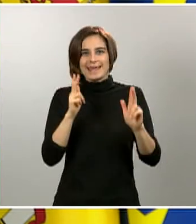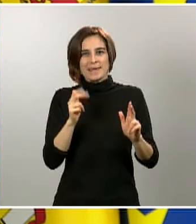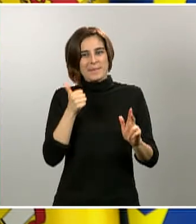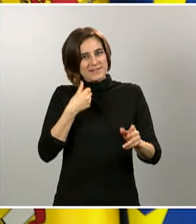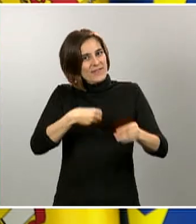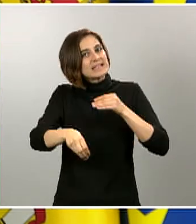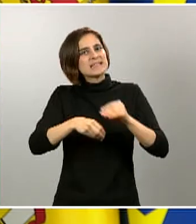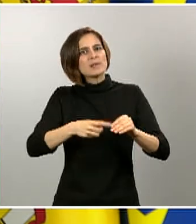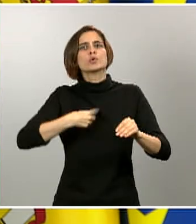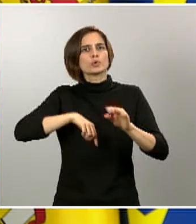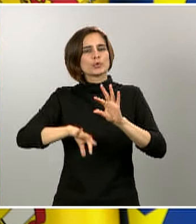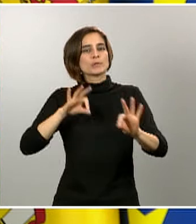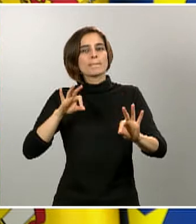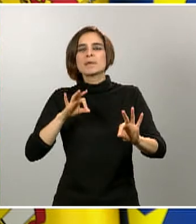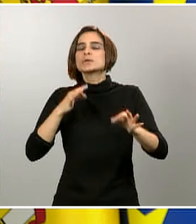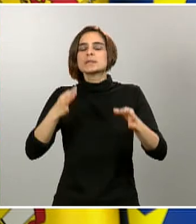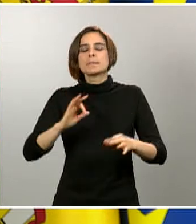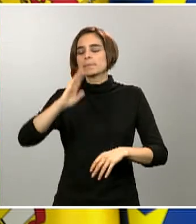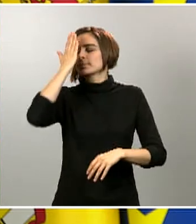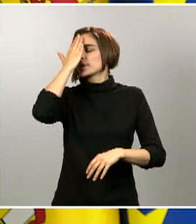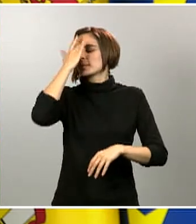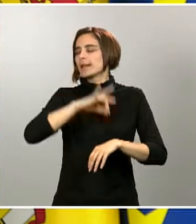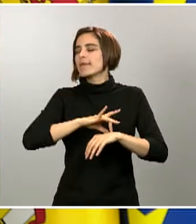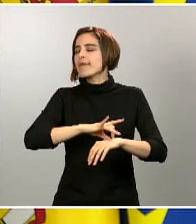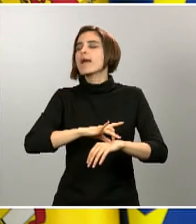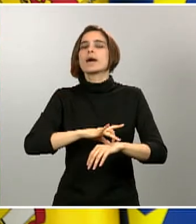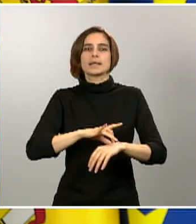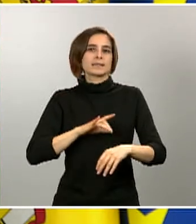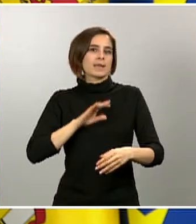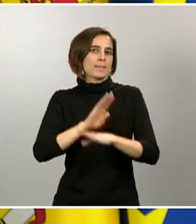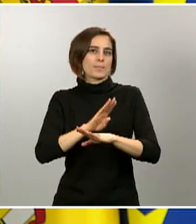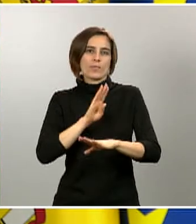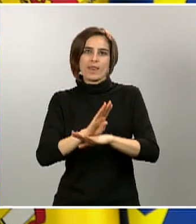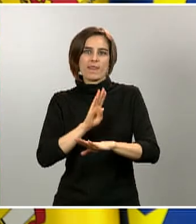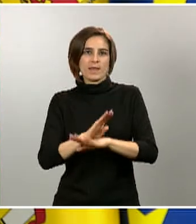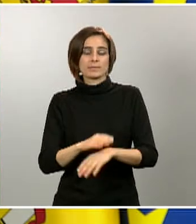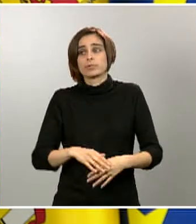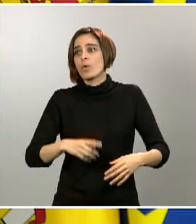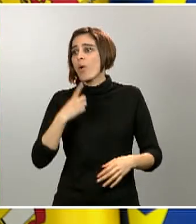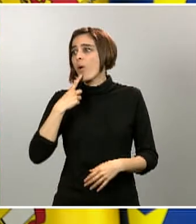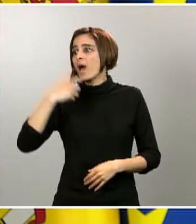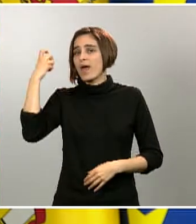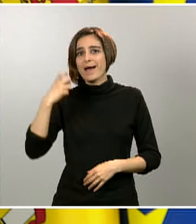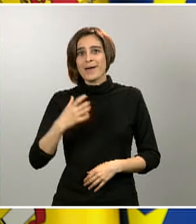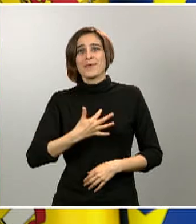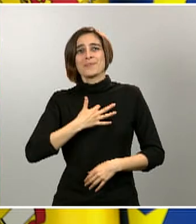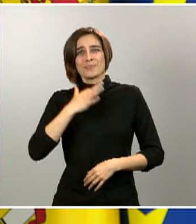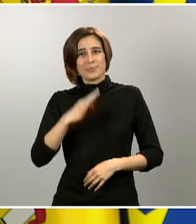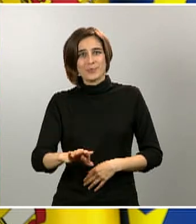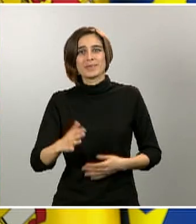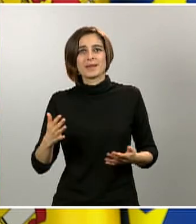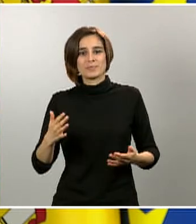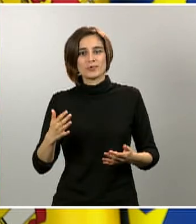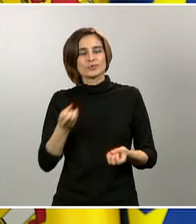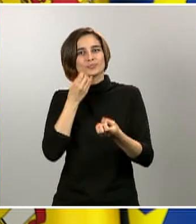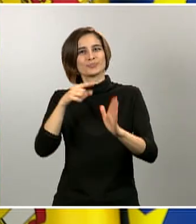con la máxima cautela y con la máxima prudencia. Y créanme que nada nos gustaría más que poder anunciar medidas en fin,